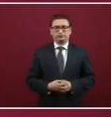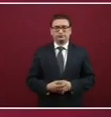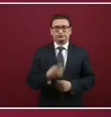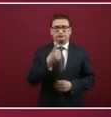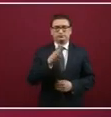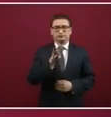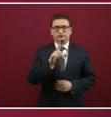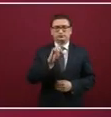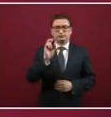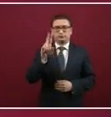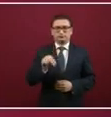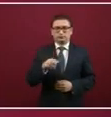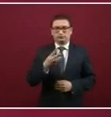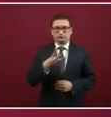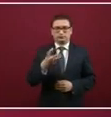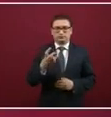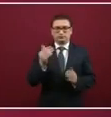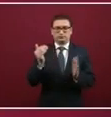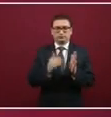1.300.000.